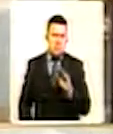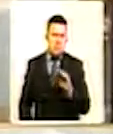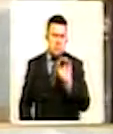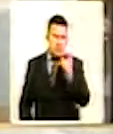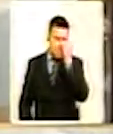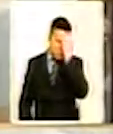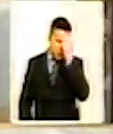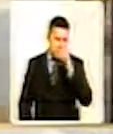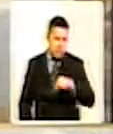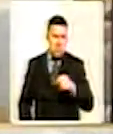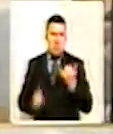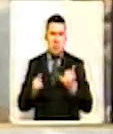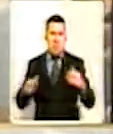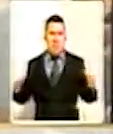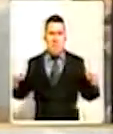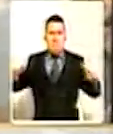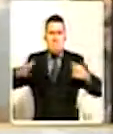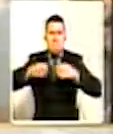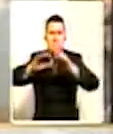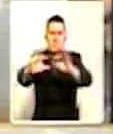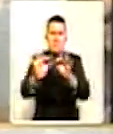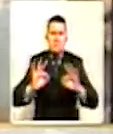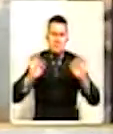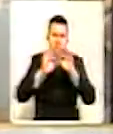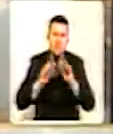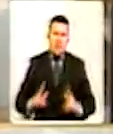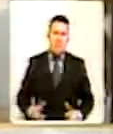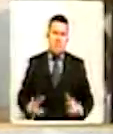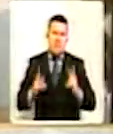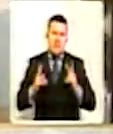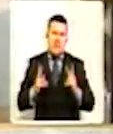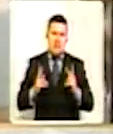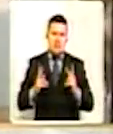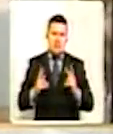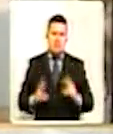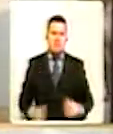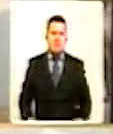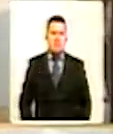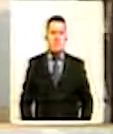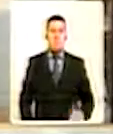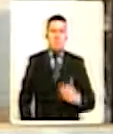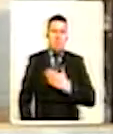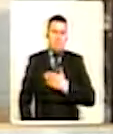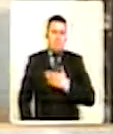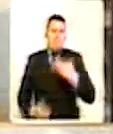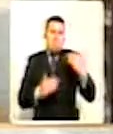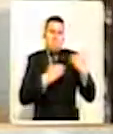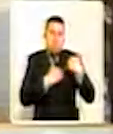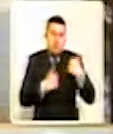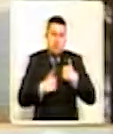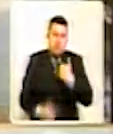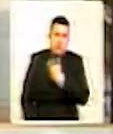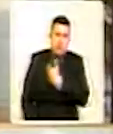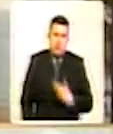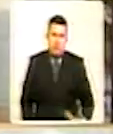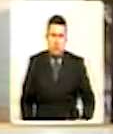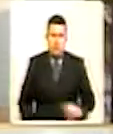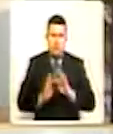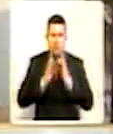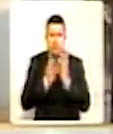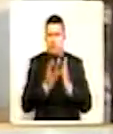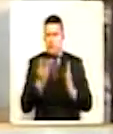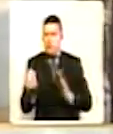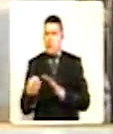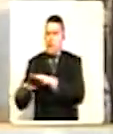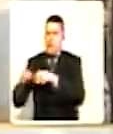llamada a jugar en este momento tan importante de la vida del país. Me correspondió como presidente de la Comisión de